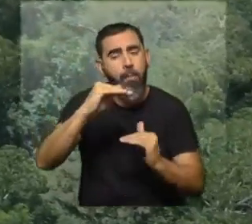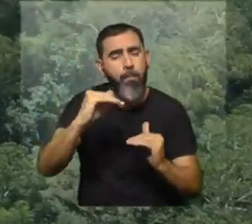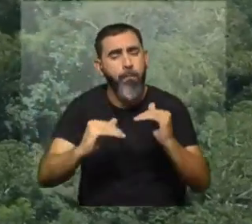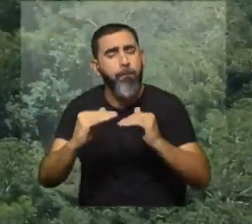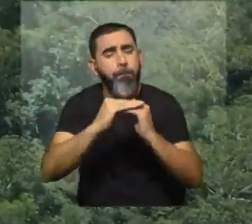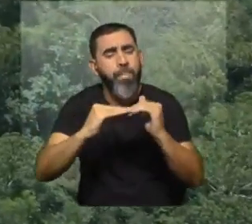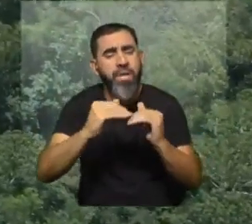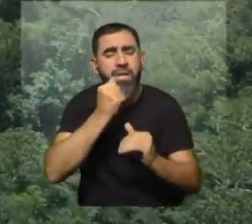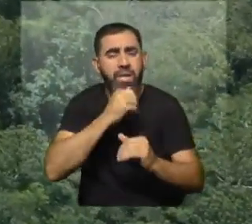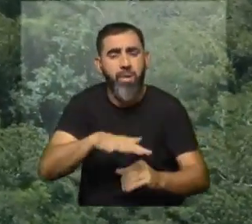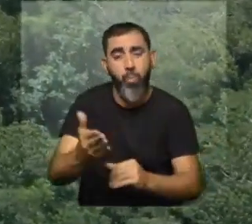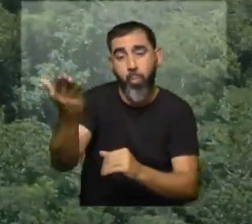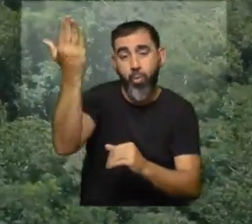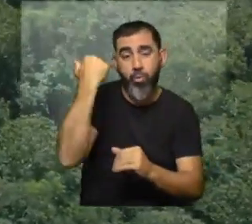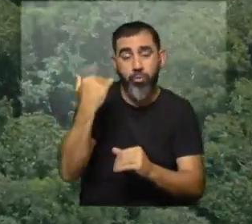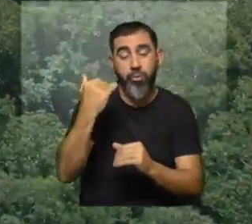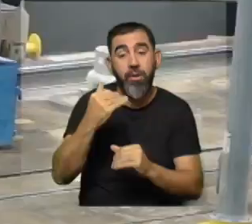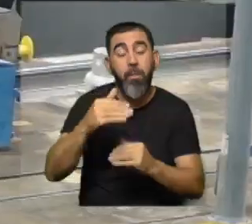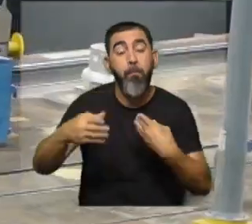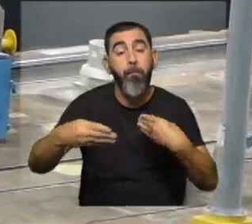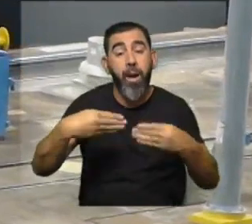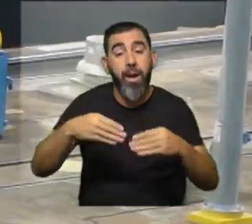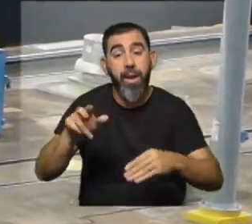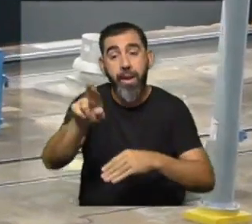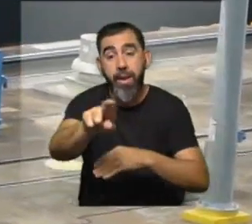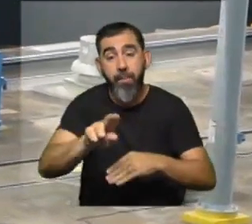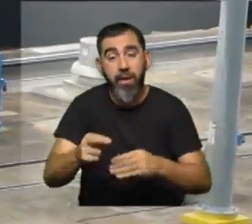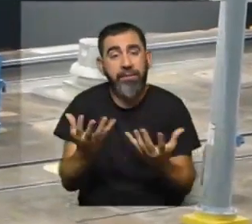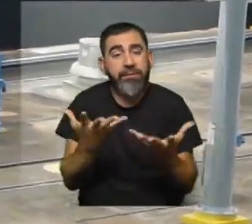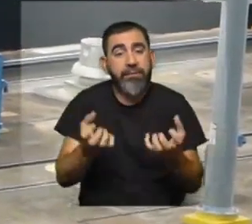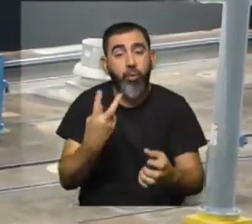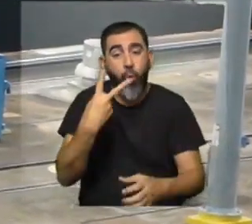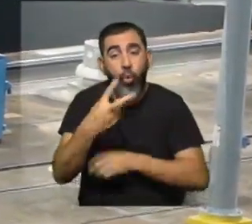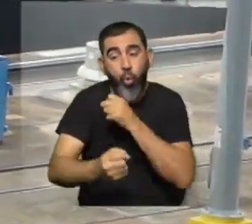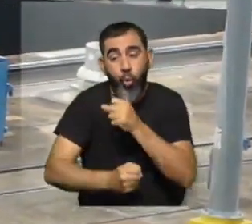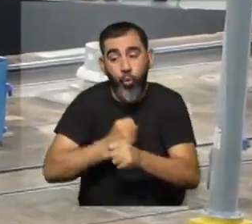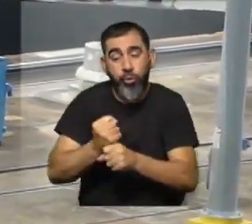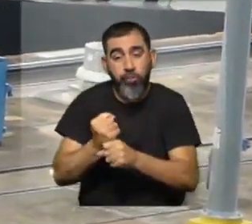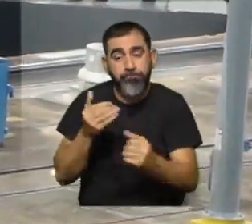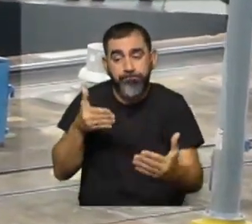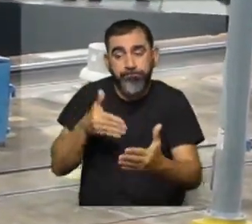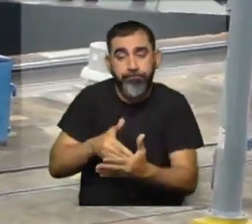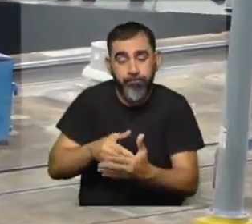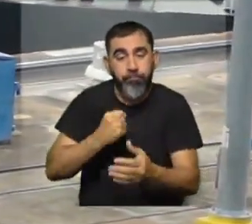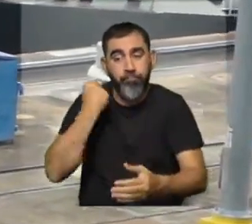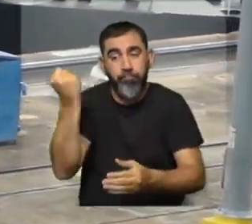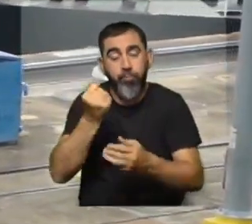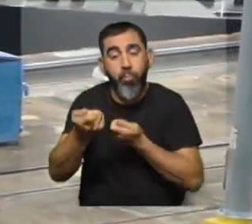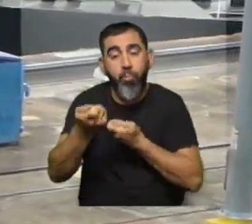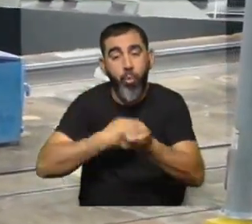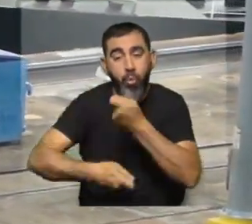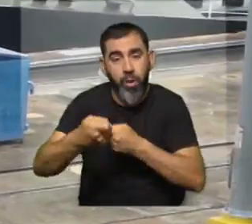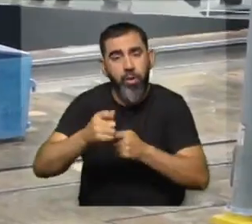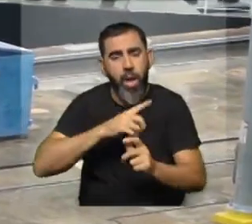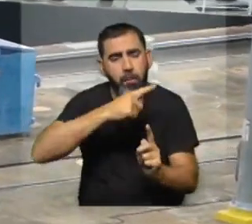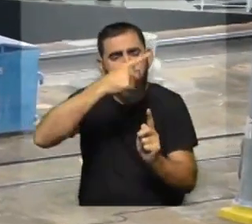jamás registrado y en el canal de Panamá, la sequía de 2 años interrumpió este importante paso comercial durante